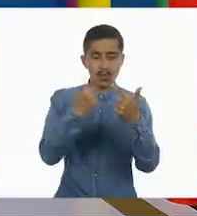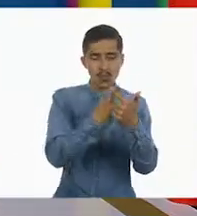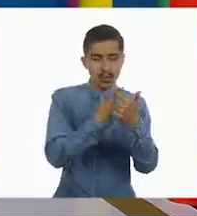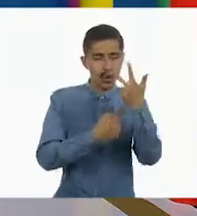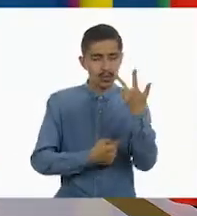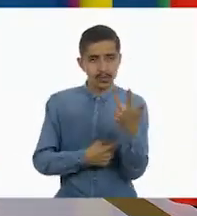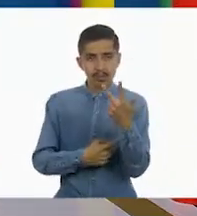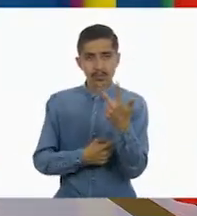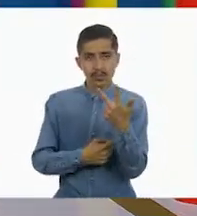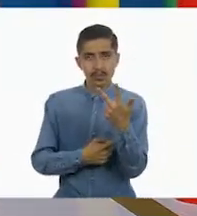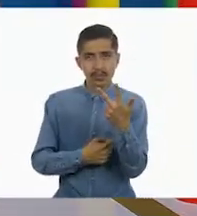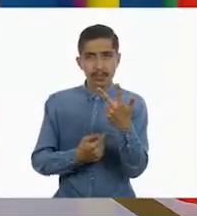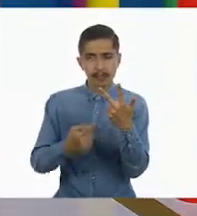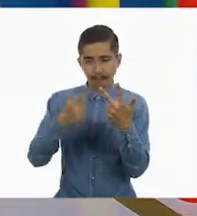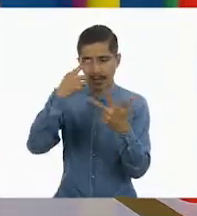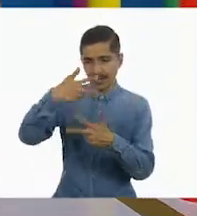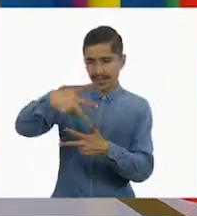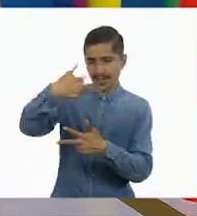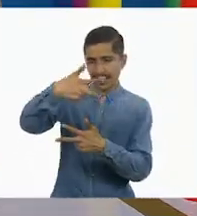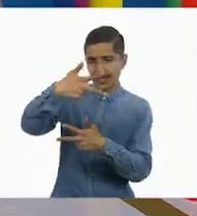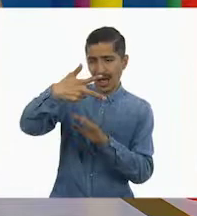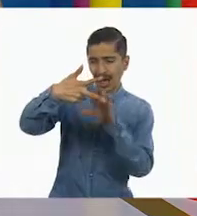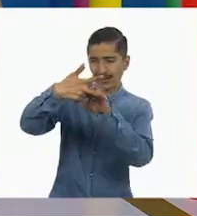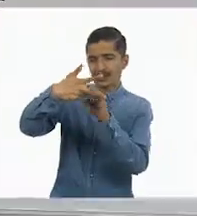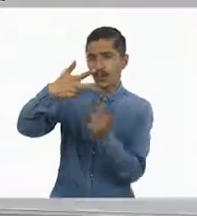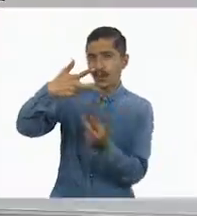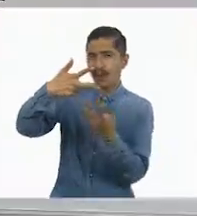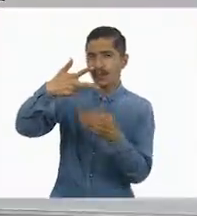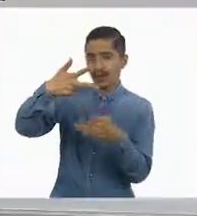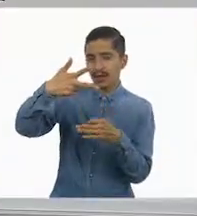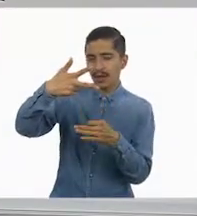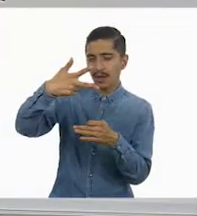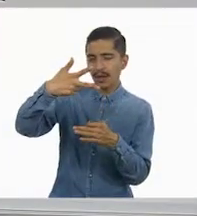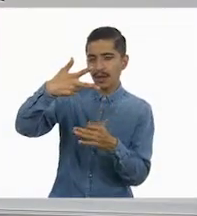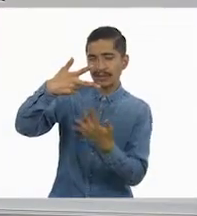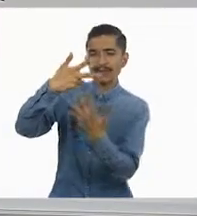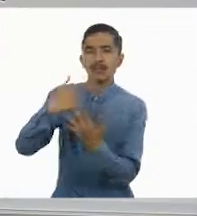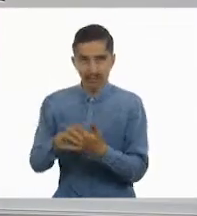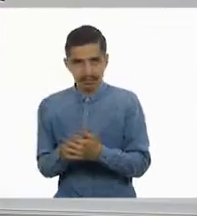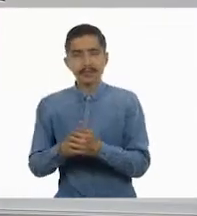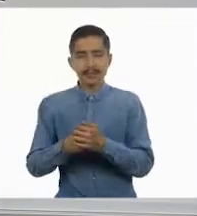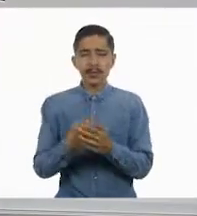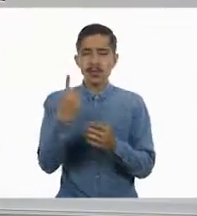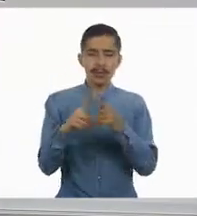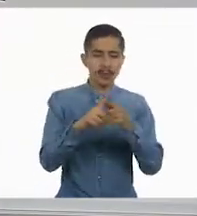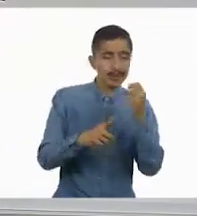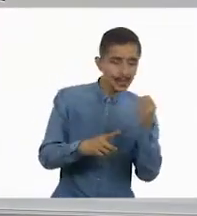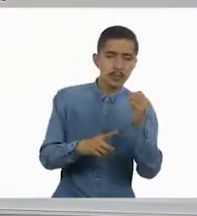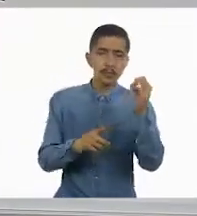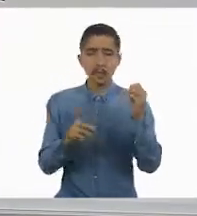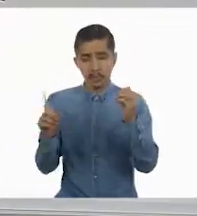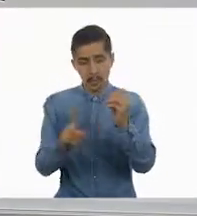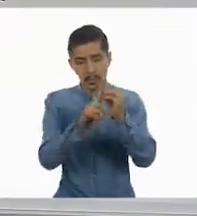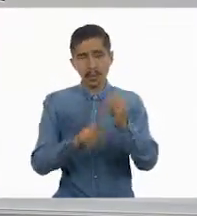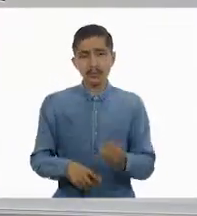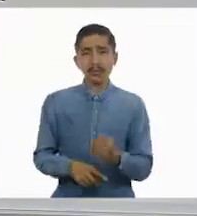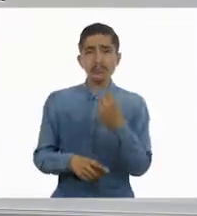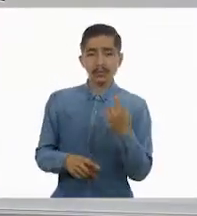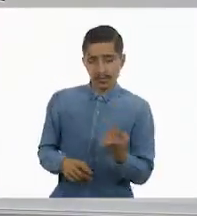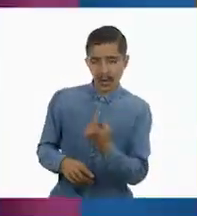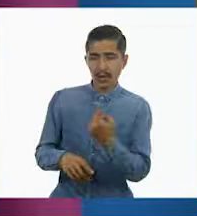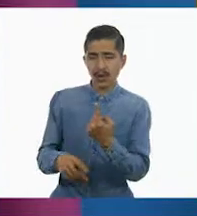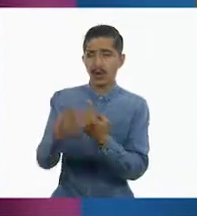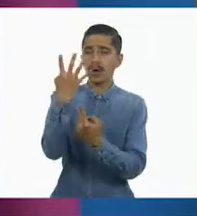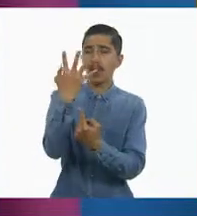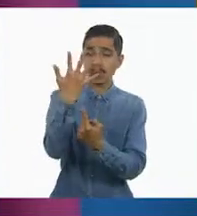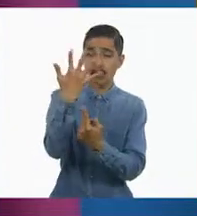8. Para 13, 5 llevamos 1. 1 por 0, 0 más 1, 1. Para 5,